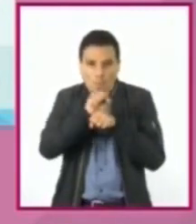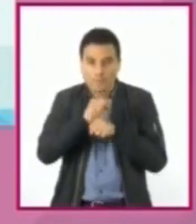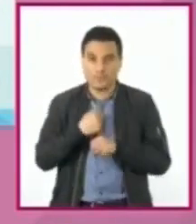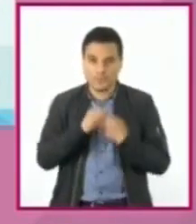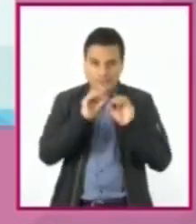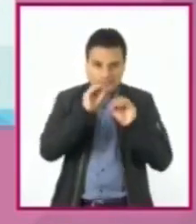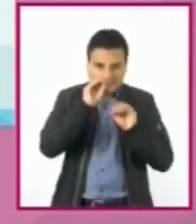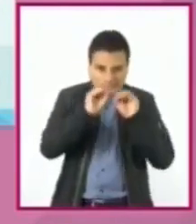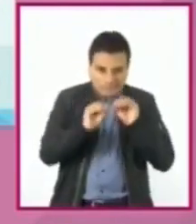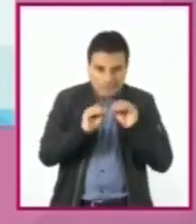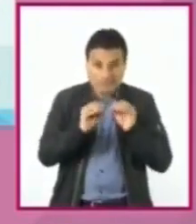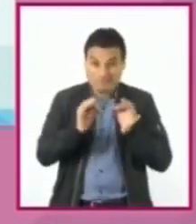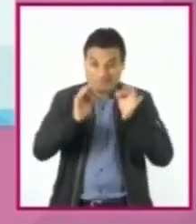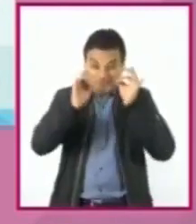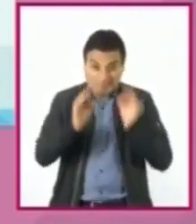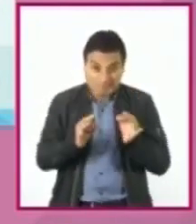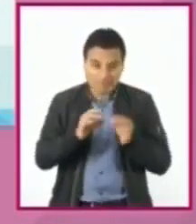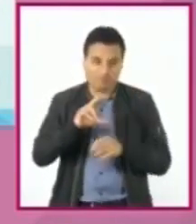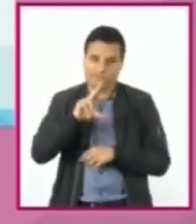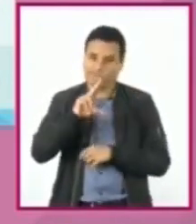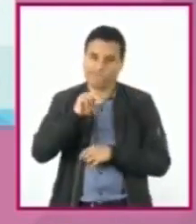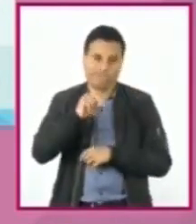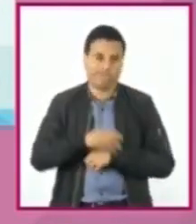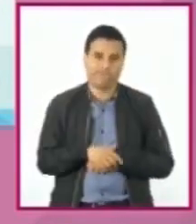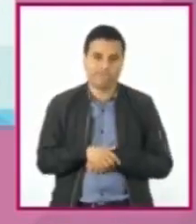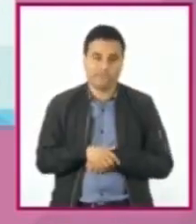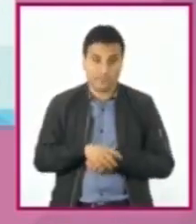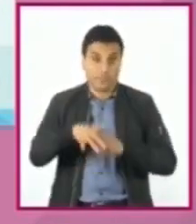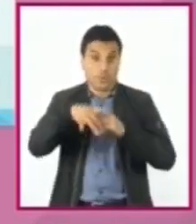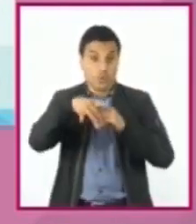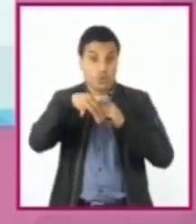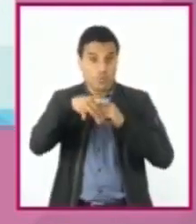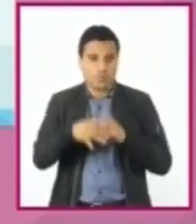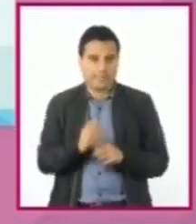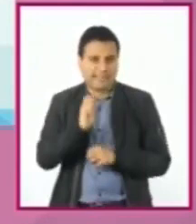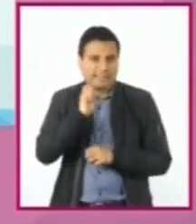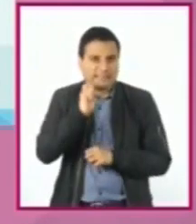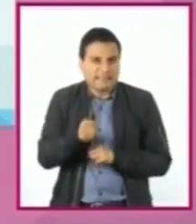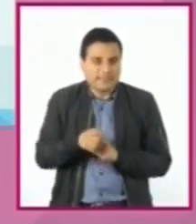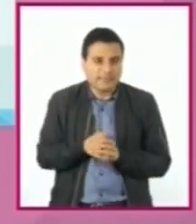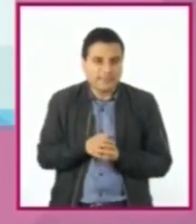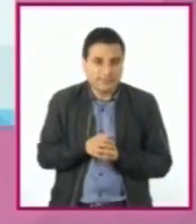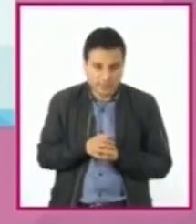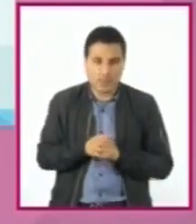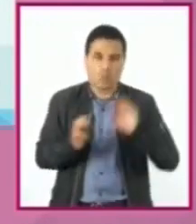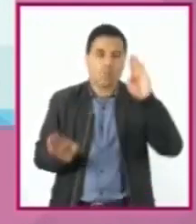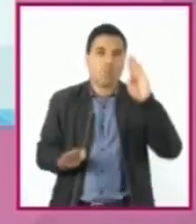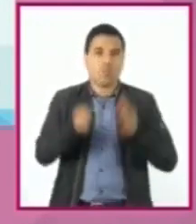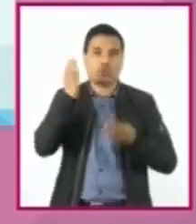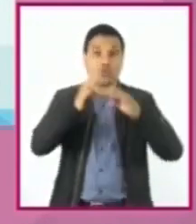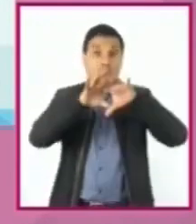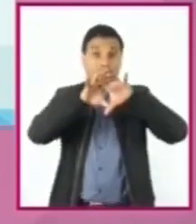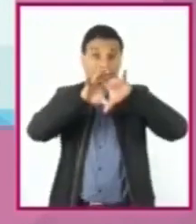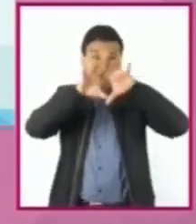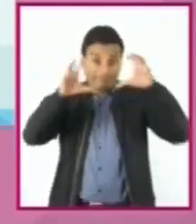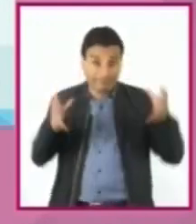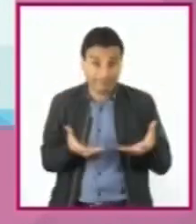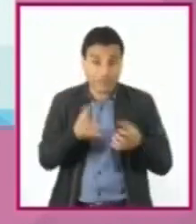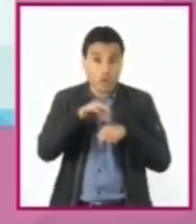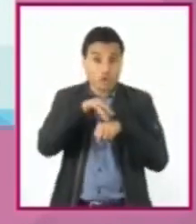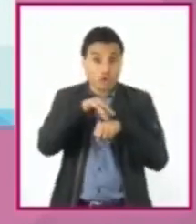poca debido al uso. El globo terráqueo se caracteriza por representar áreas